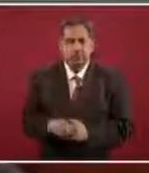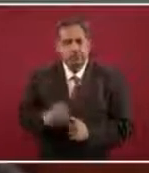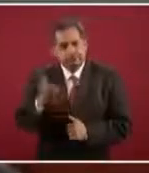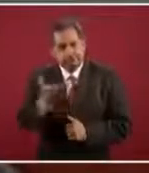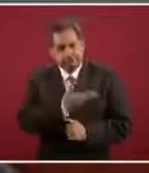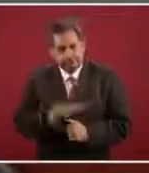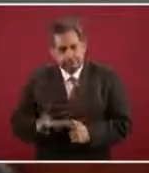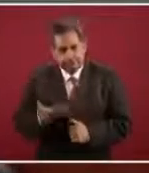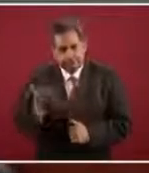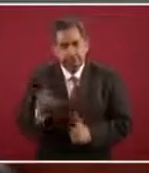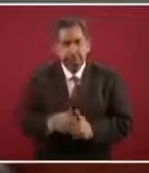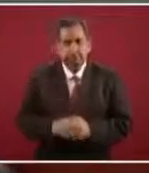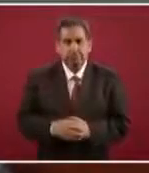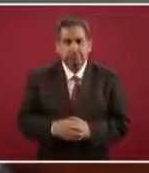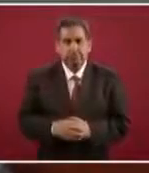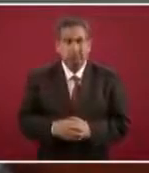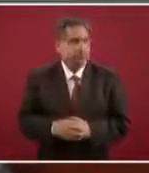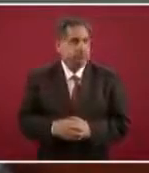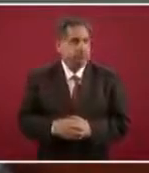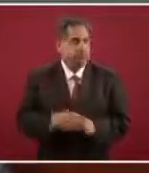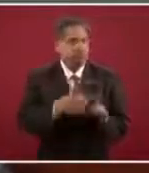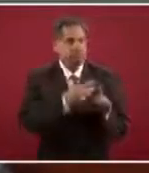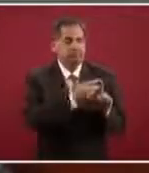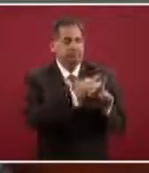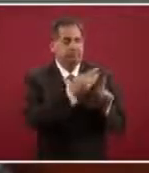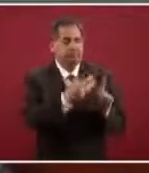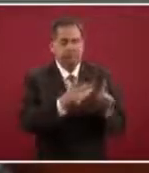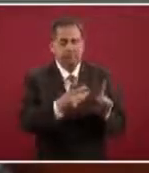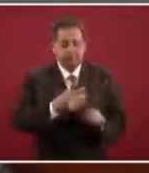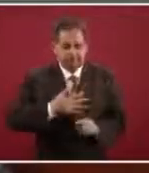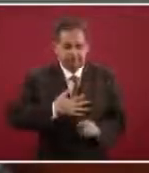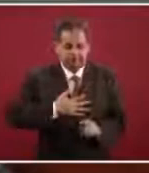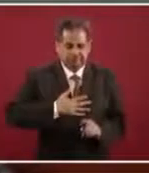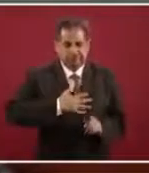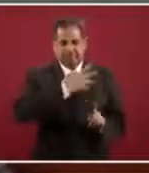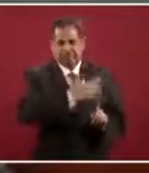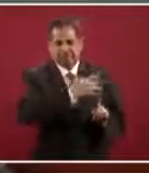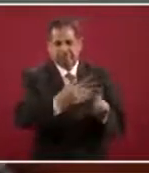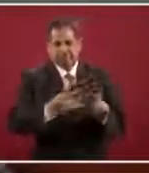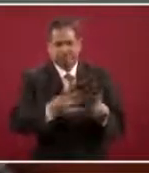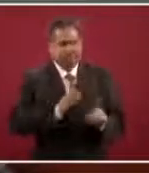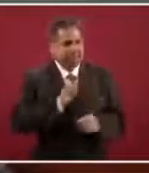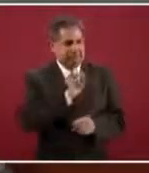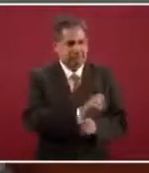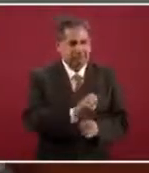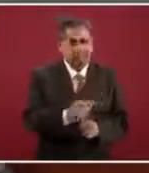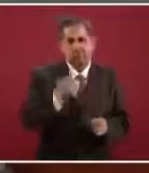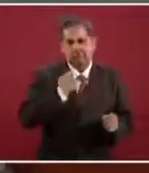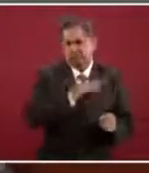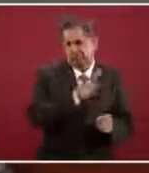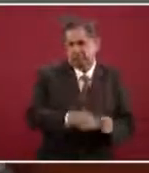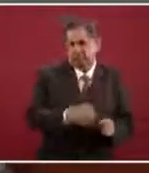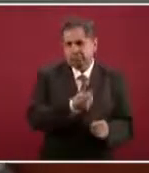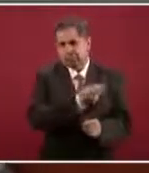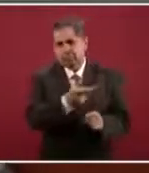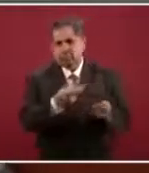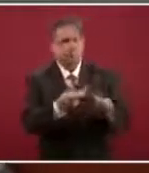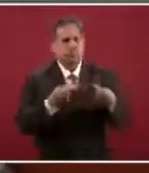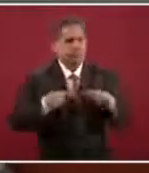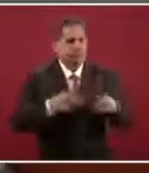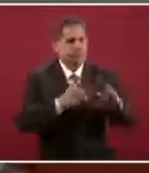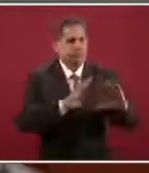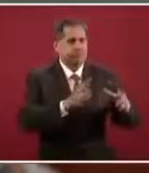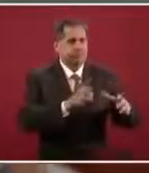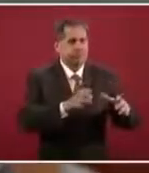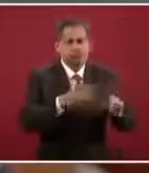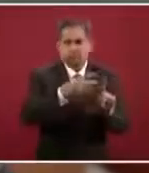Presidente, la homofobia en este país mata. Los asesinatos de las personas pertenecientes a la